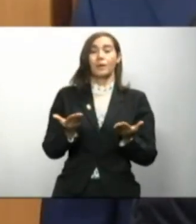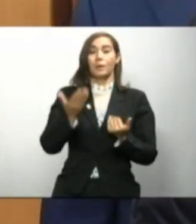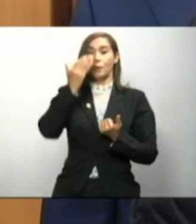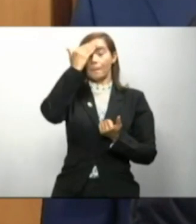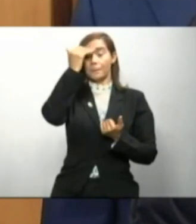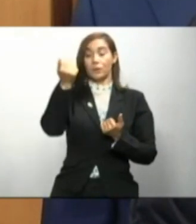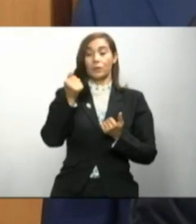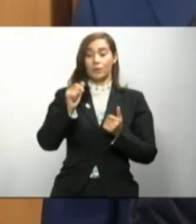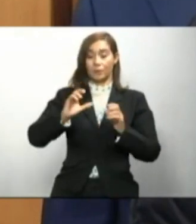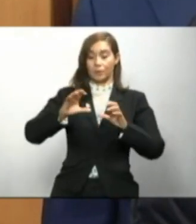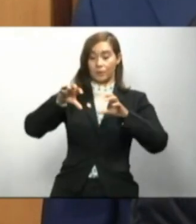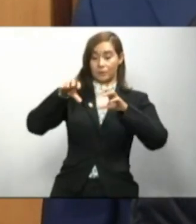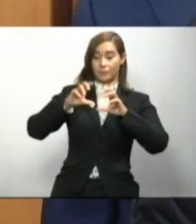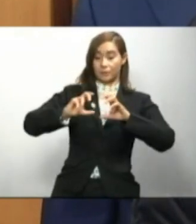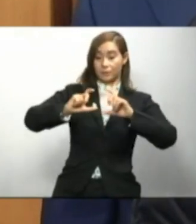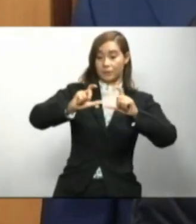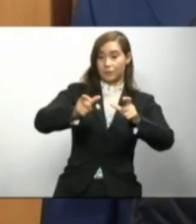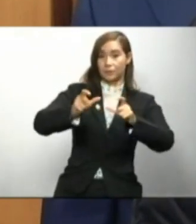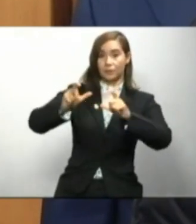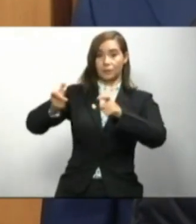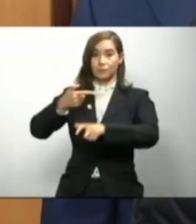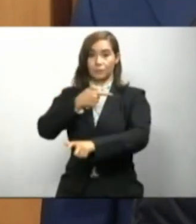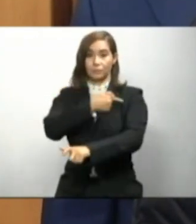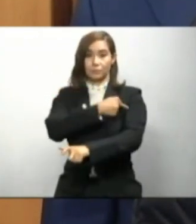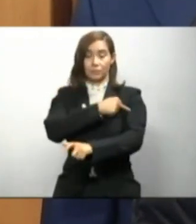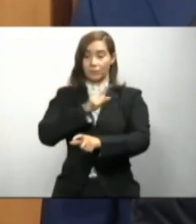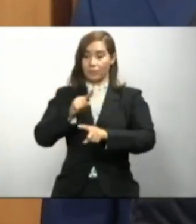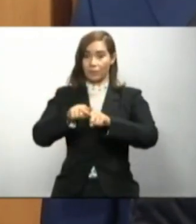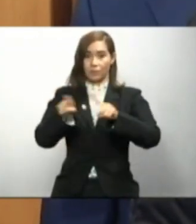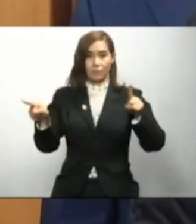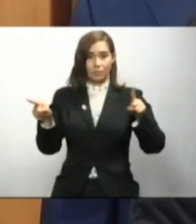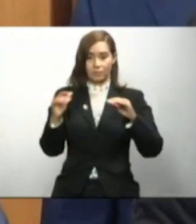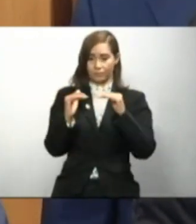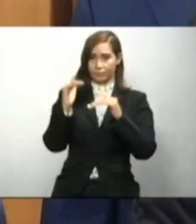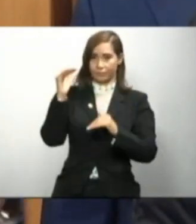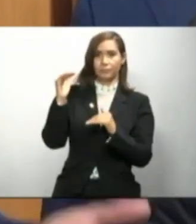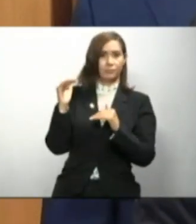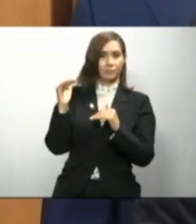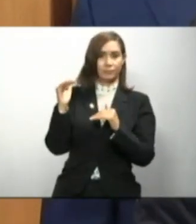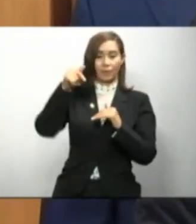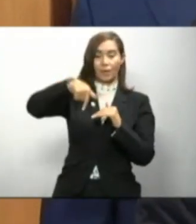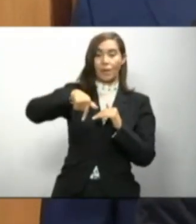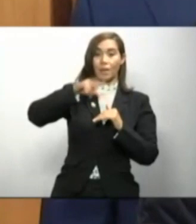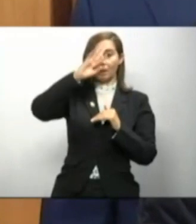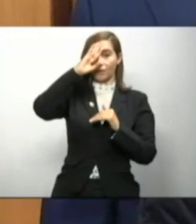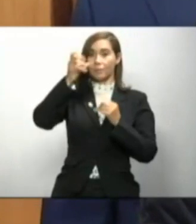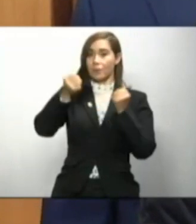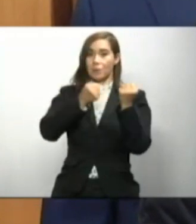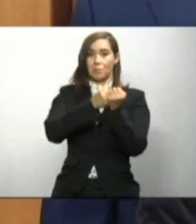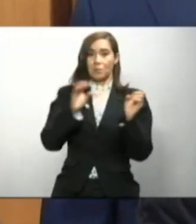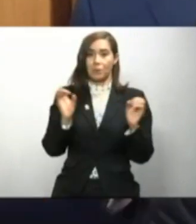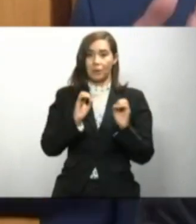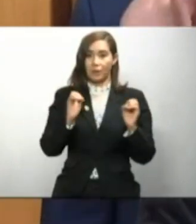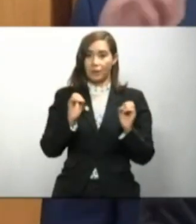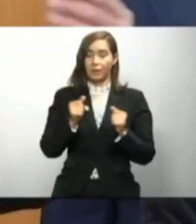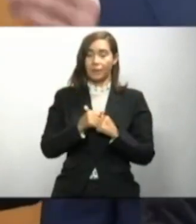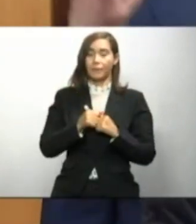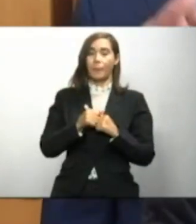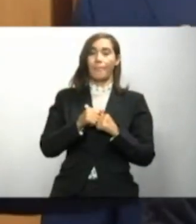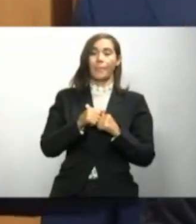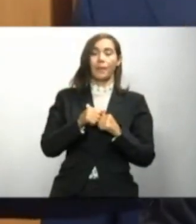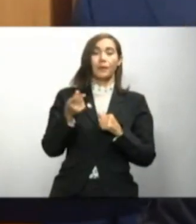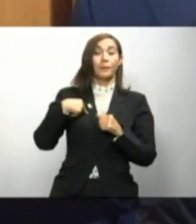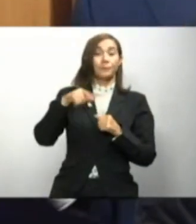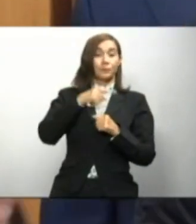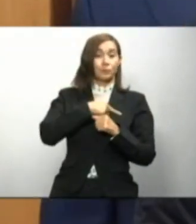una muy notable época solidaridad en ese sentido nosotros al